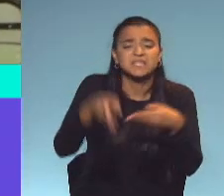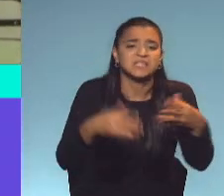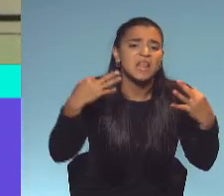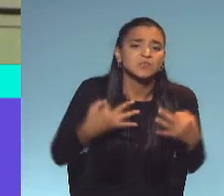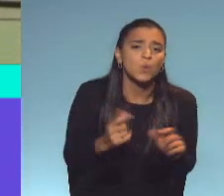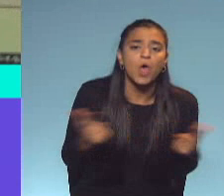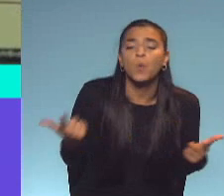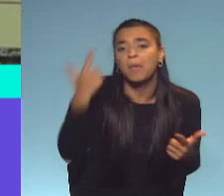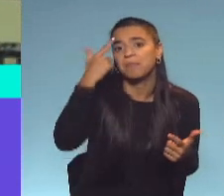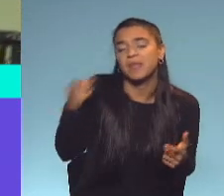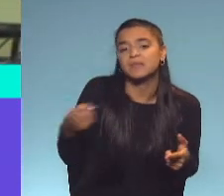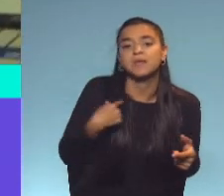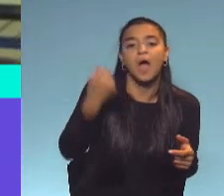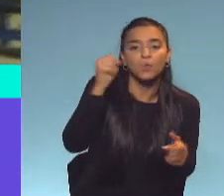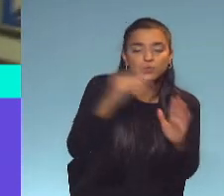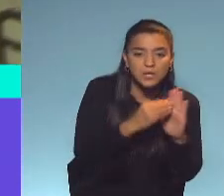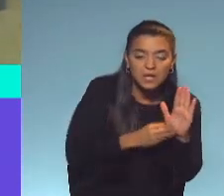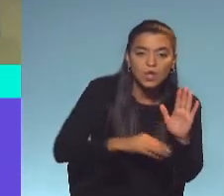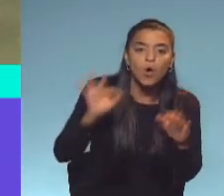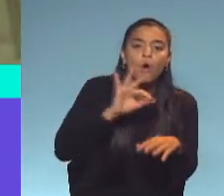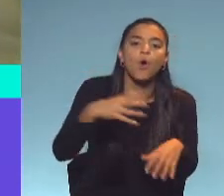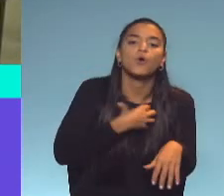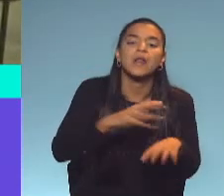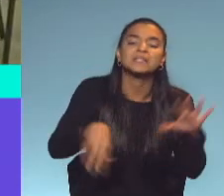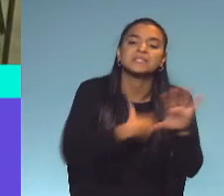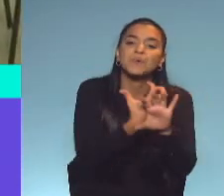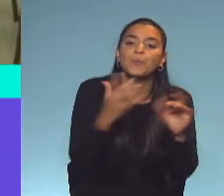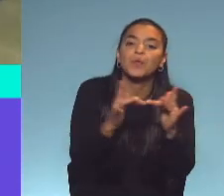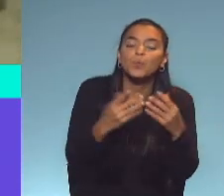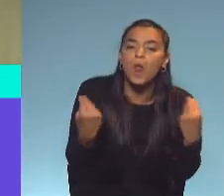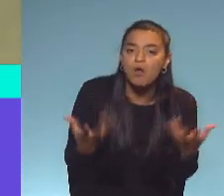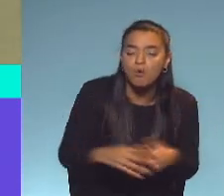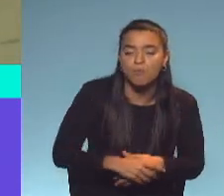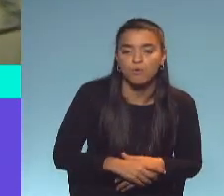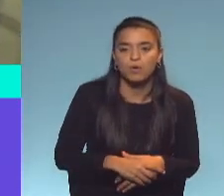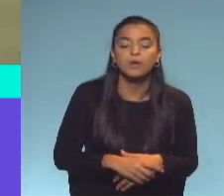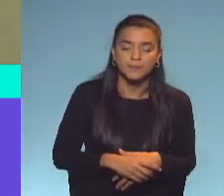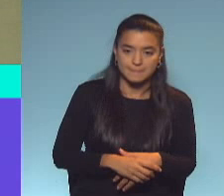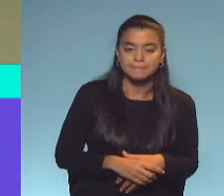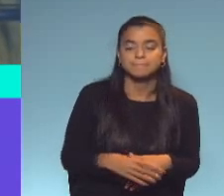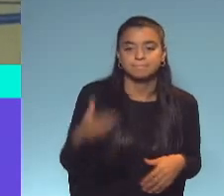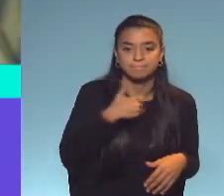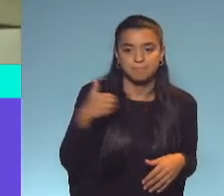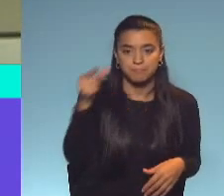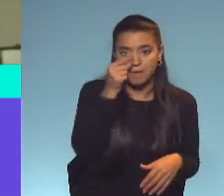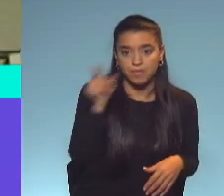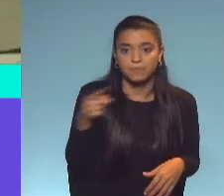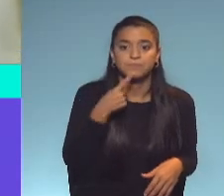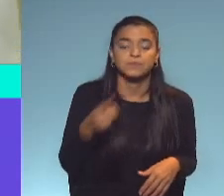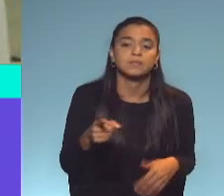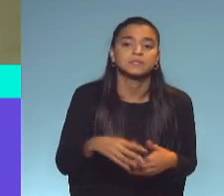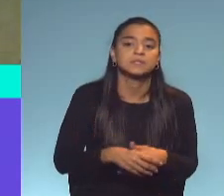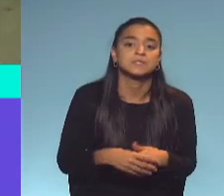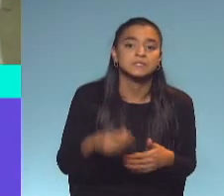seguros. ¿Les corre el ausente? ¿Van a seguir las clases virtuales para ellos? Bueno, los papás que rechacen, mientras no